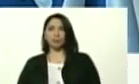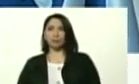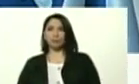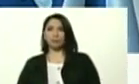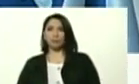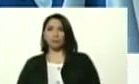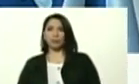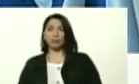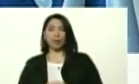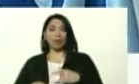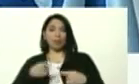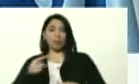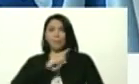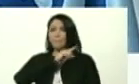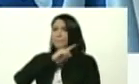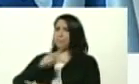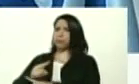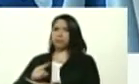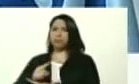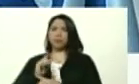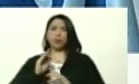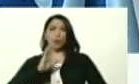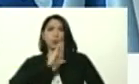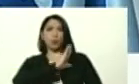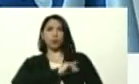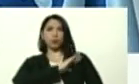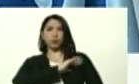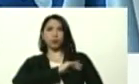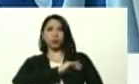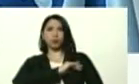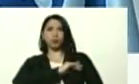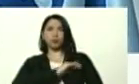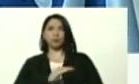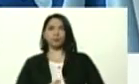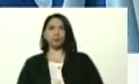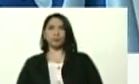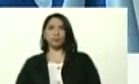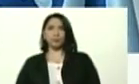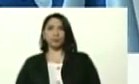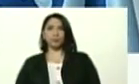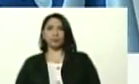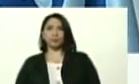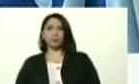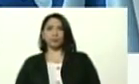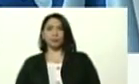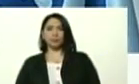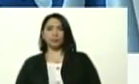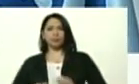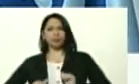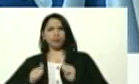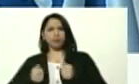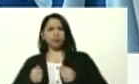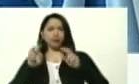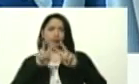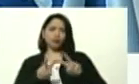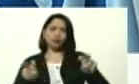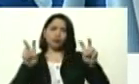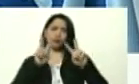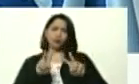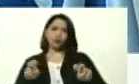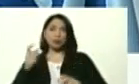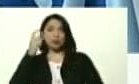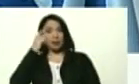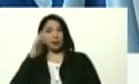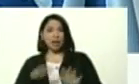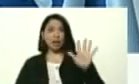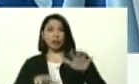Tras poner la denuncia, el Cuerpo de Investigaciones Científicas, Penales y Criminalísticas comenzó las investigaciones y en fecha del 12